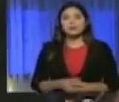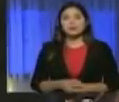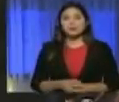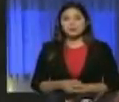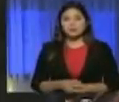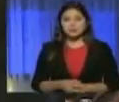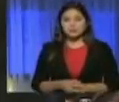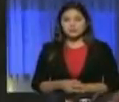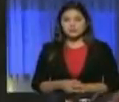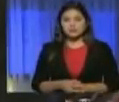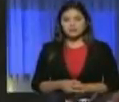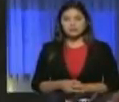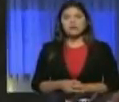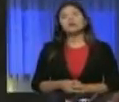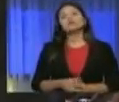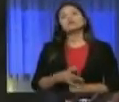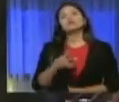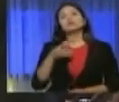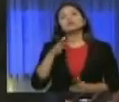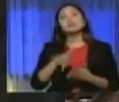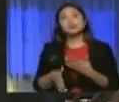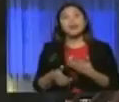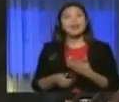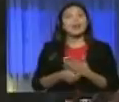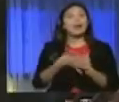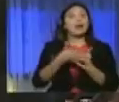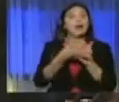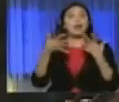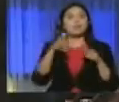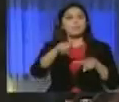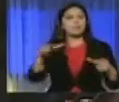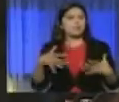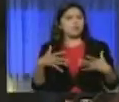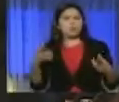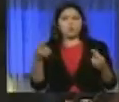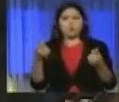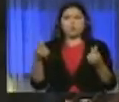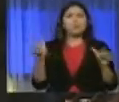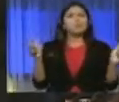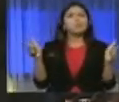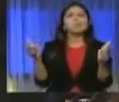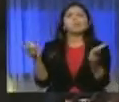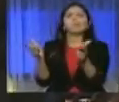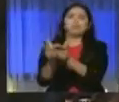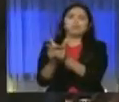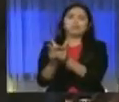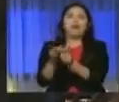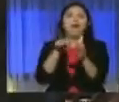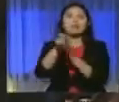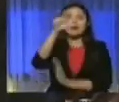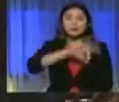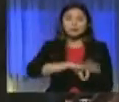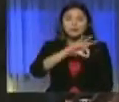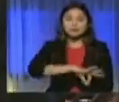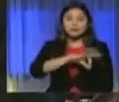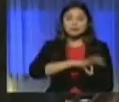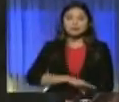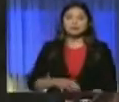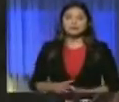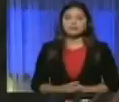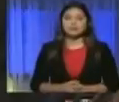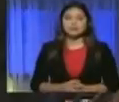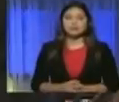presión inflacionaria son precisamente los grandes sectores pudientes, que son una minoría dentro de la sociedad. Eso es un dato real, es un